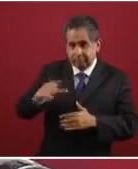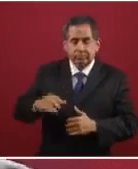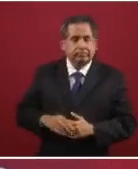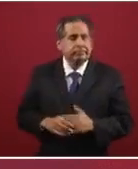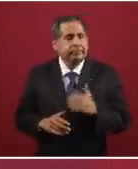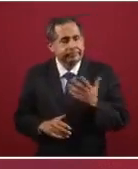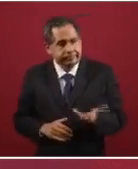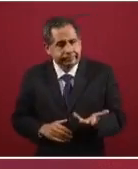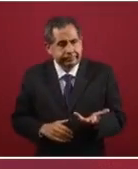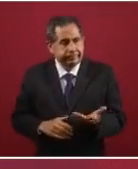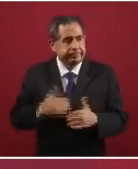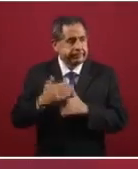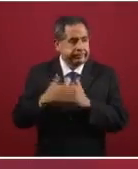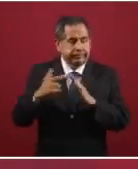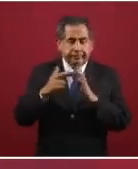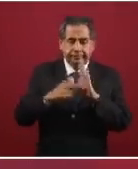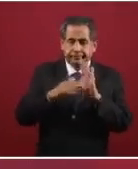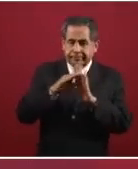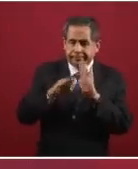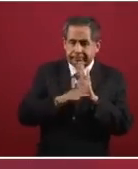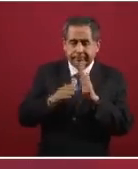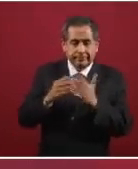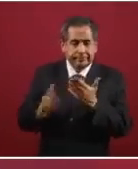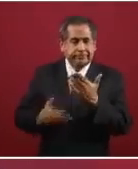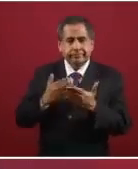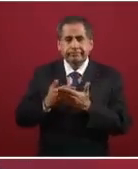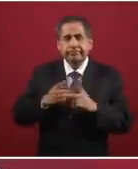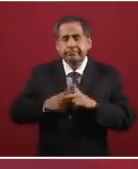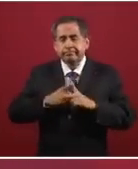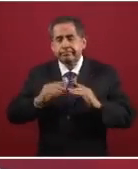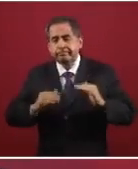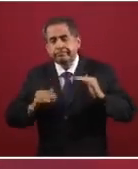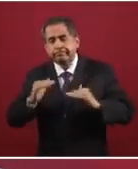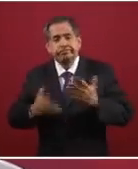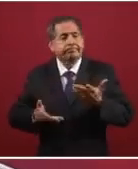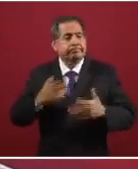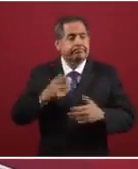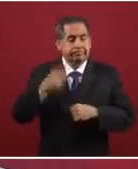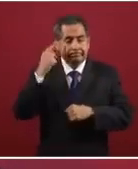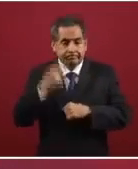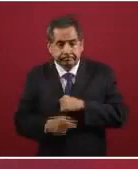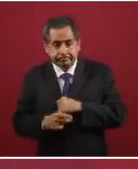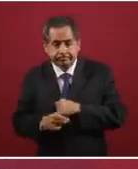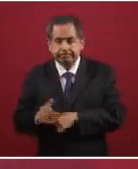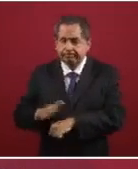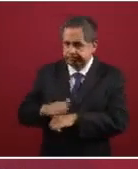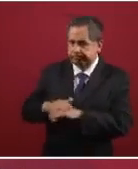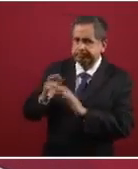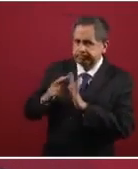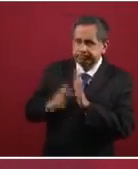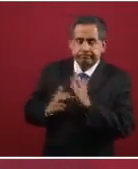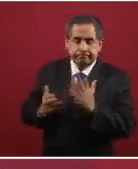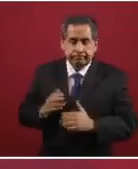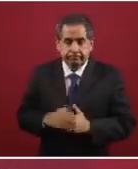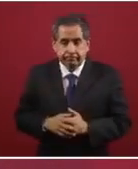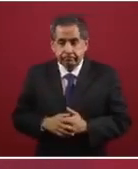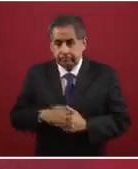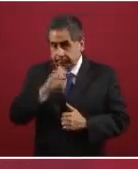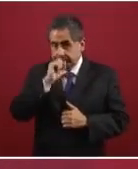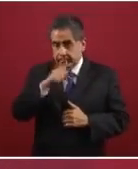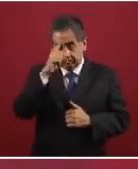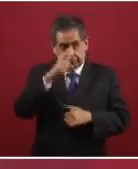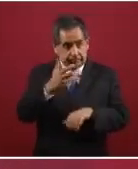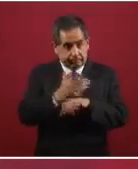Y que se tomen las medidas correspondientes proporcionales al riesgo que significa. También para los propios